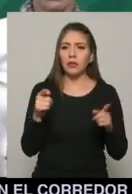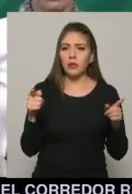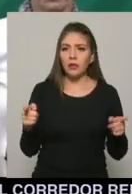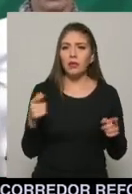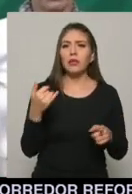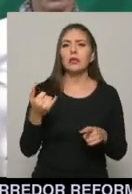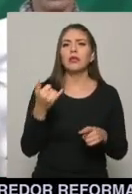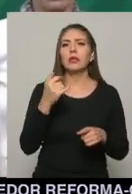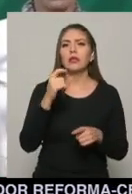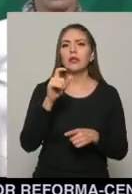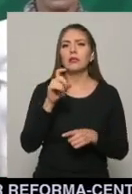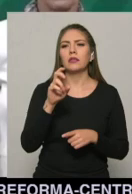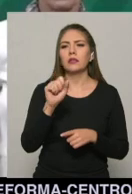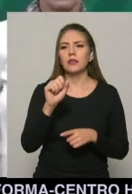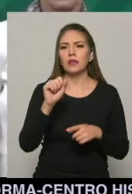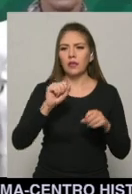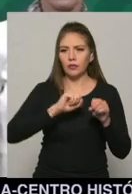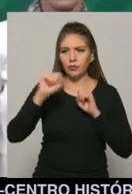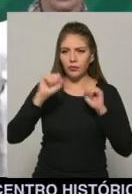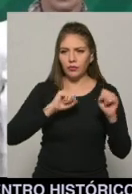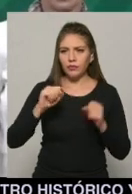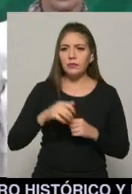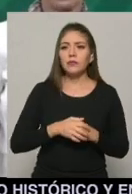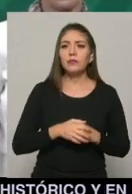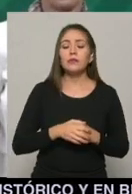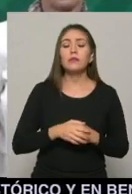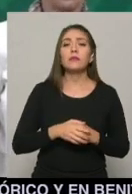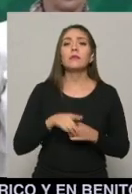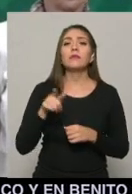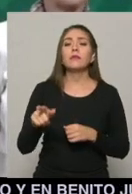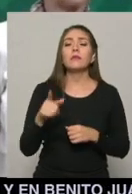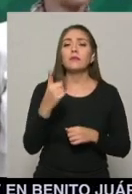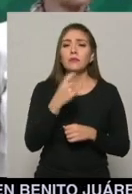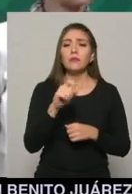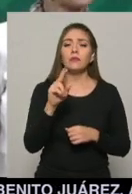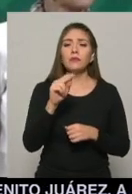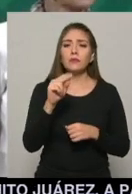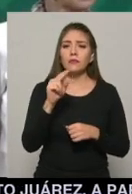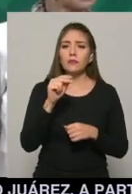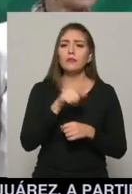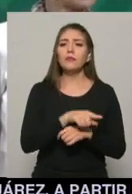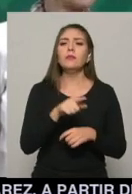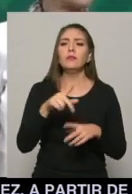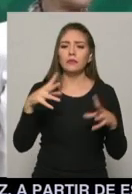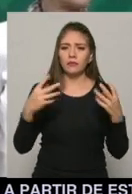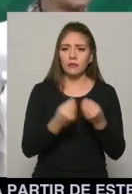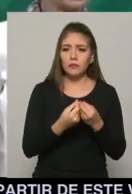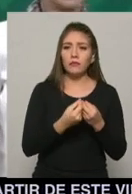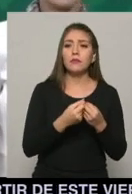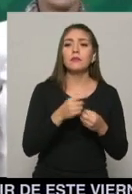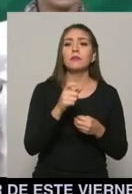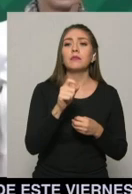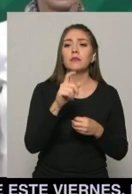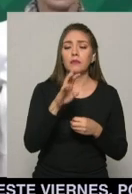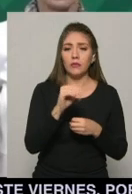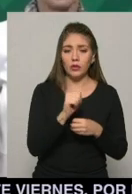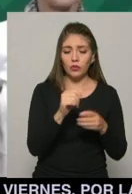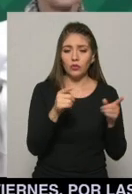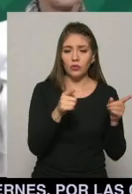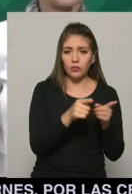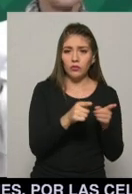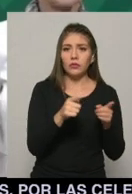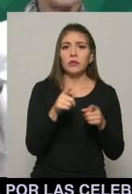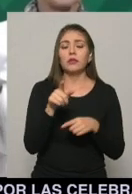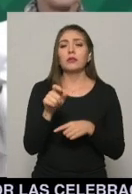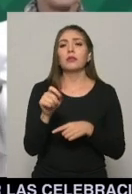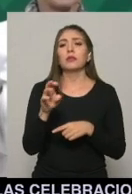En Venustiano Carranza, 180 armas, 144 cortas, 29 largas y 7